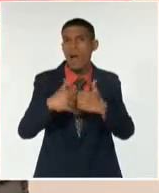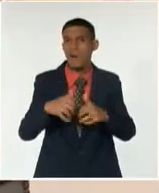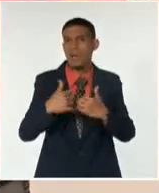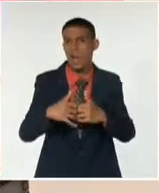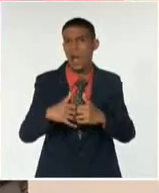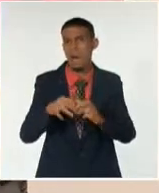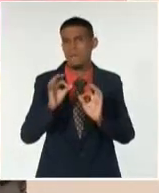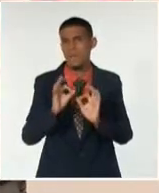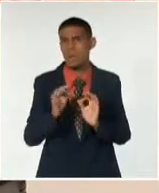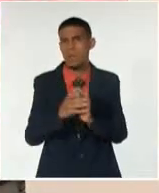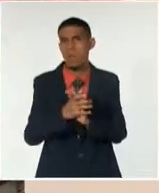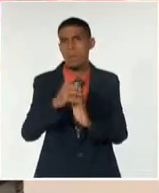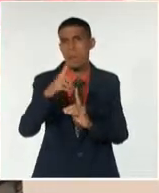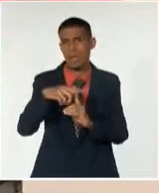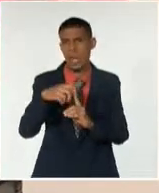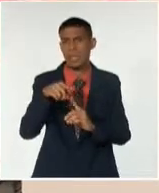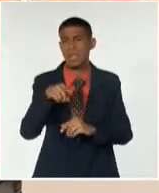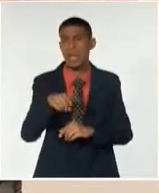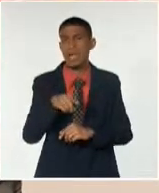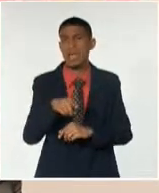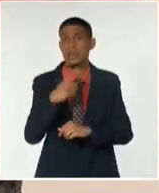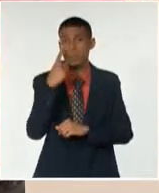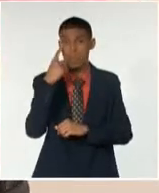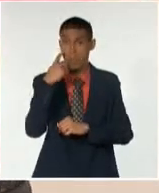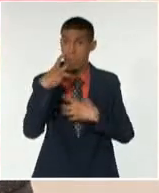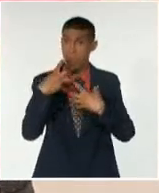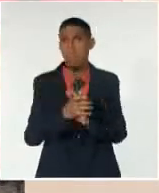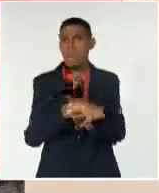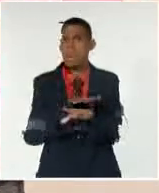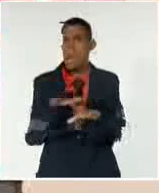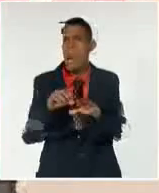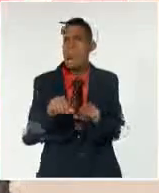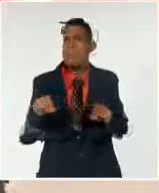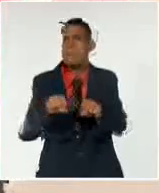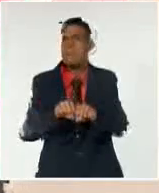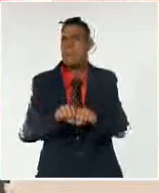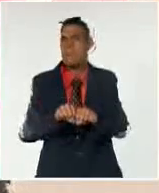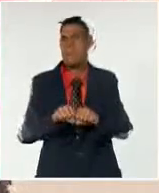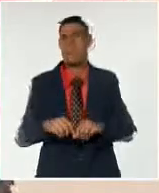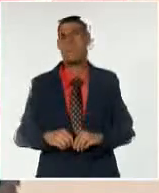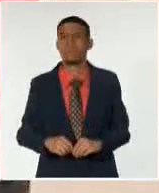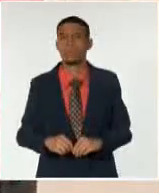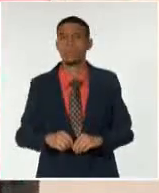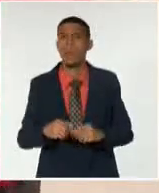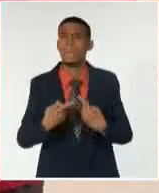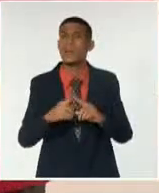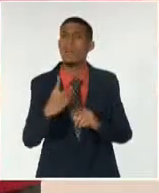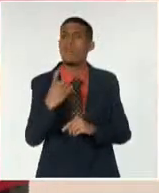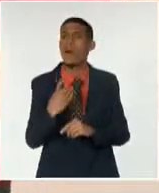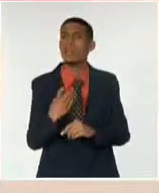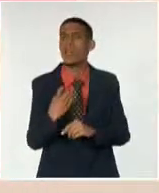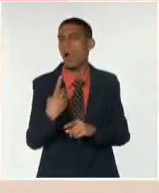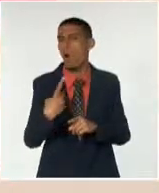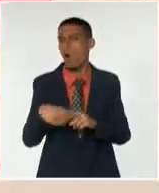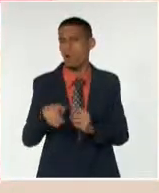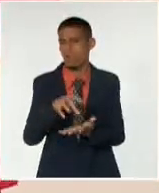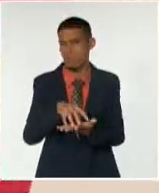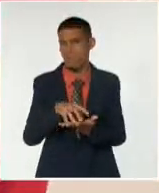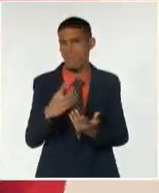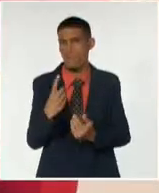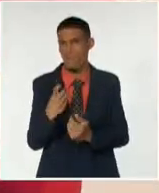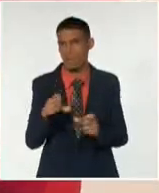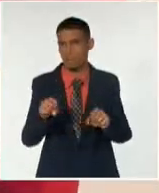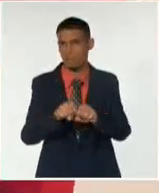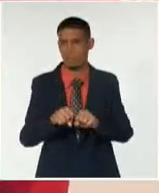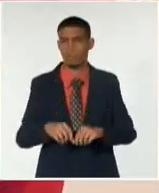es positivo, es alentador conocer que ya están en línea. Sí, excepto el ciclo combinado. De acuerdo.